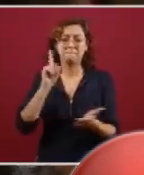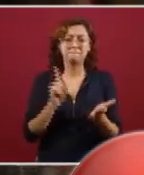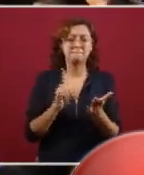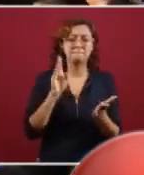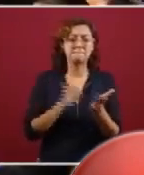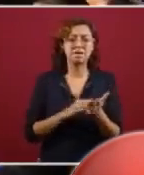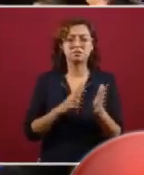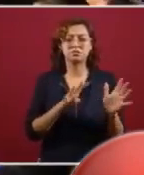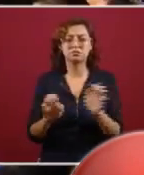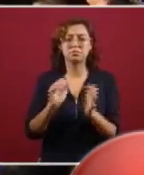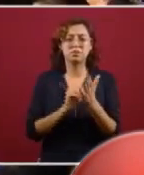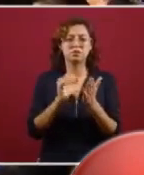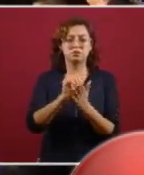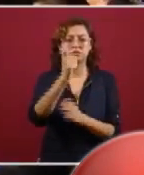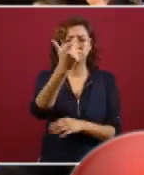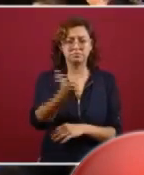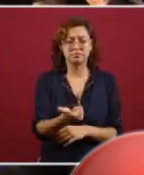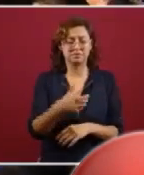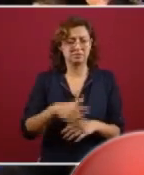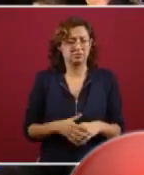presidente. Sí,